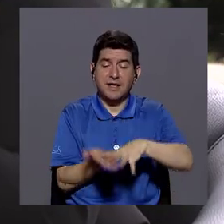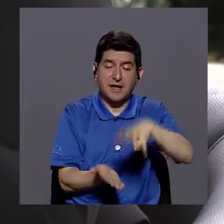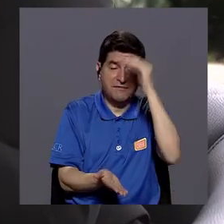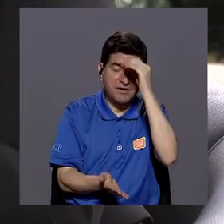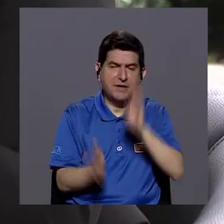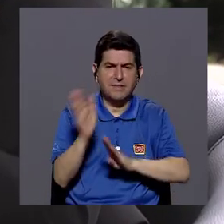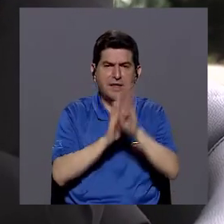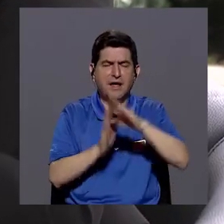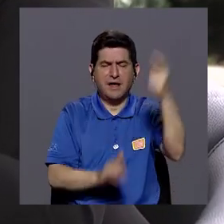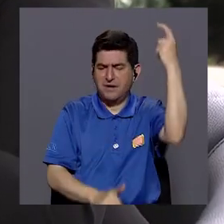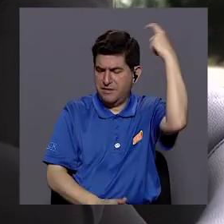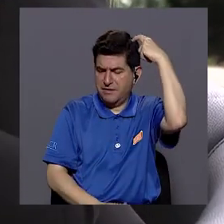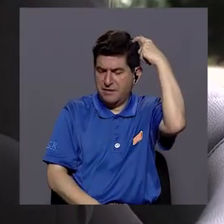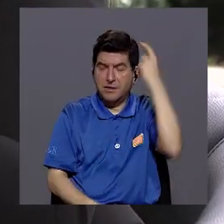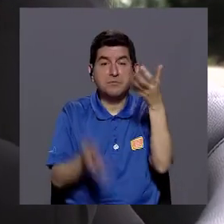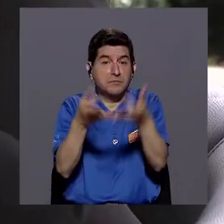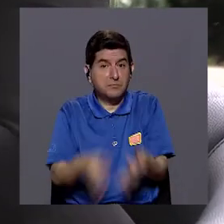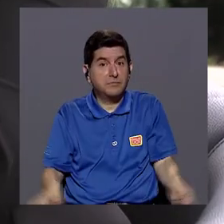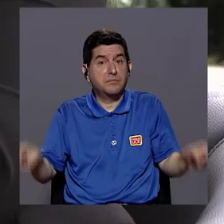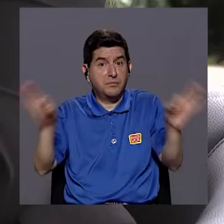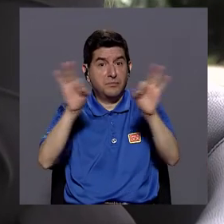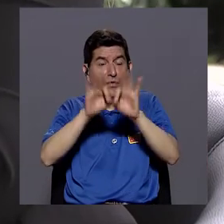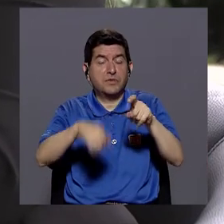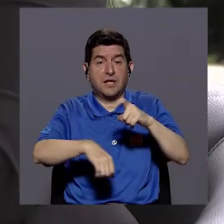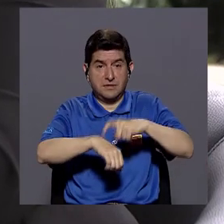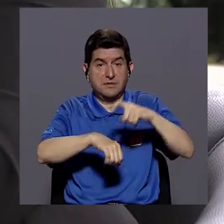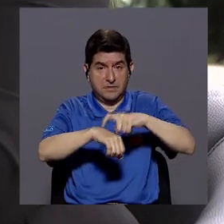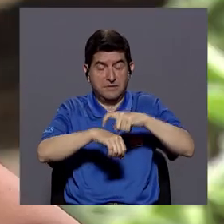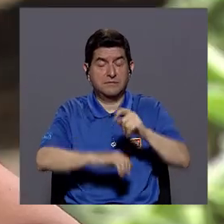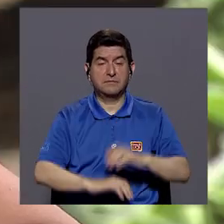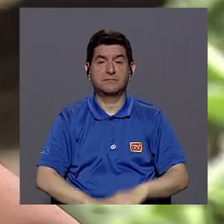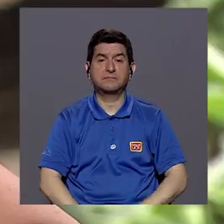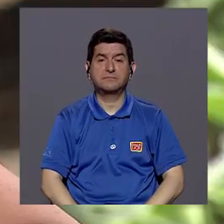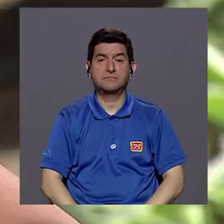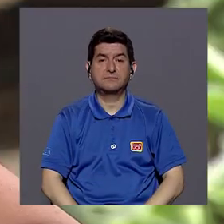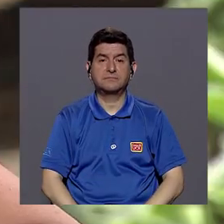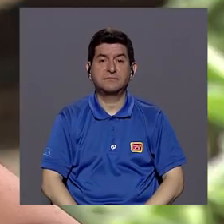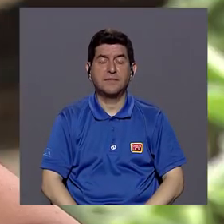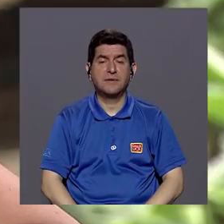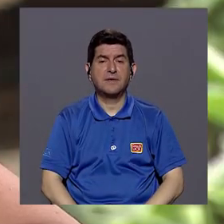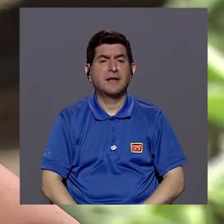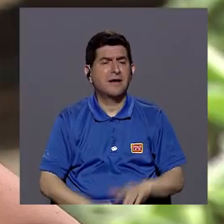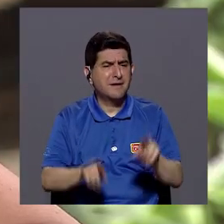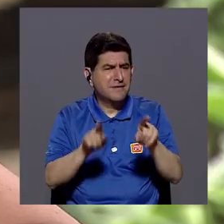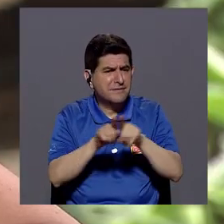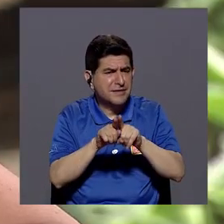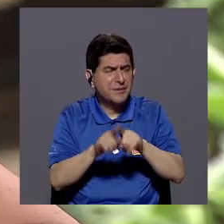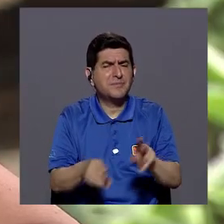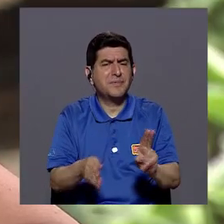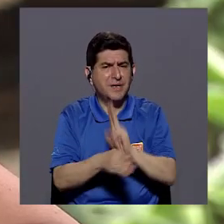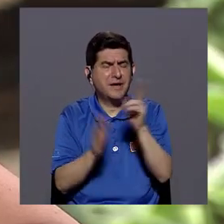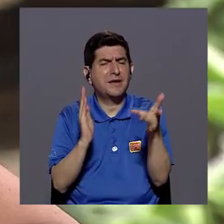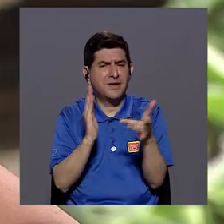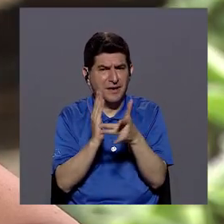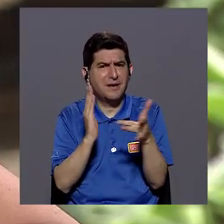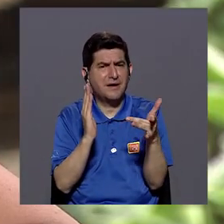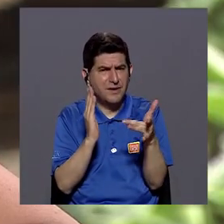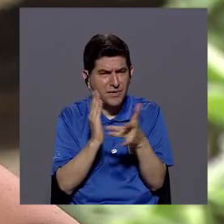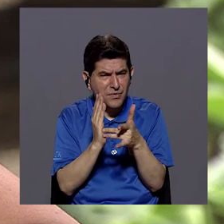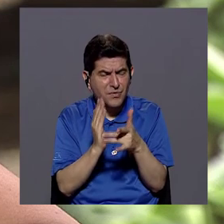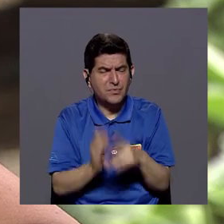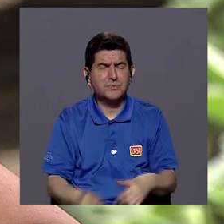del desarrollo del cerebro y la importancia de esta etapa crítica, sino también en el uso de la tecnología